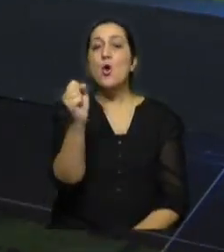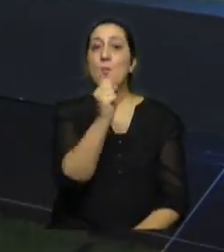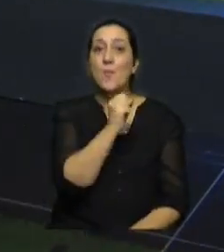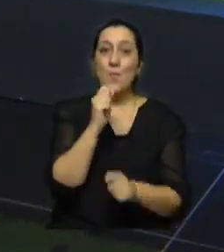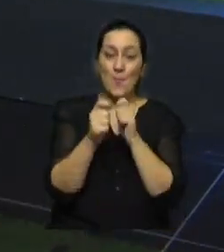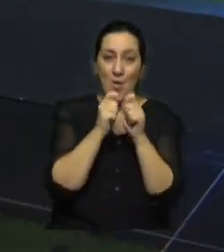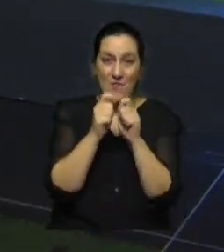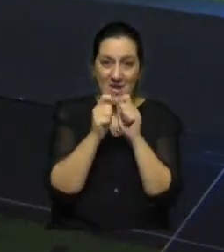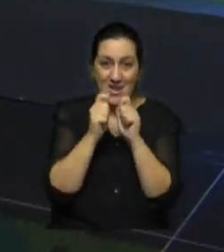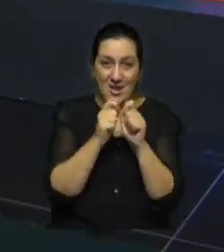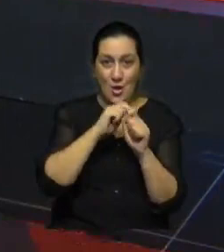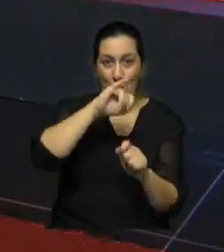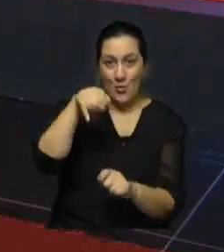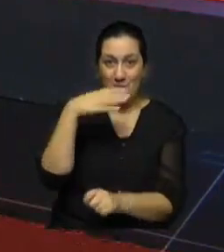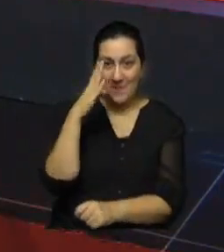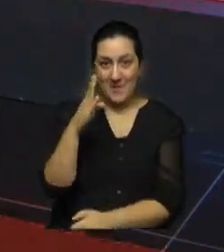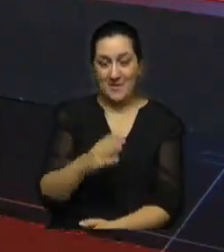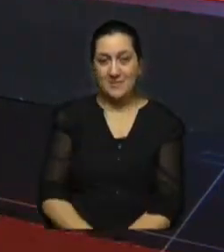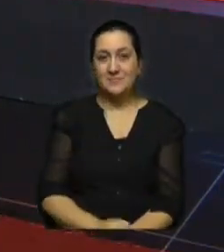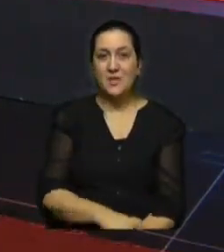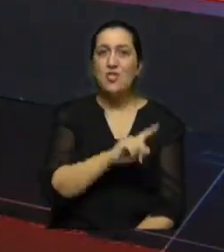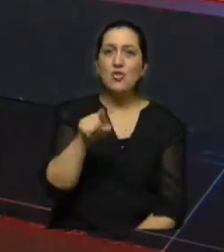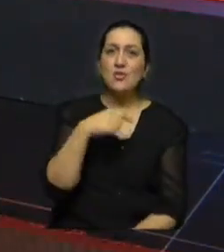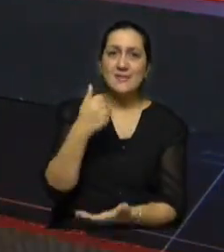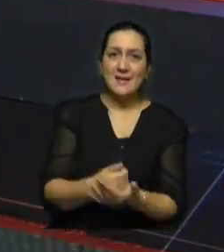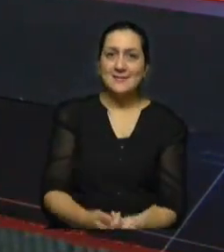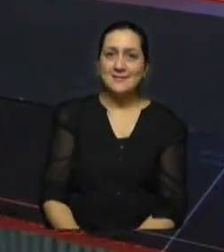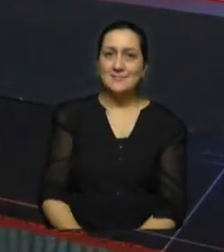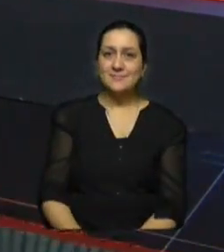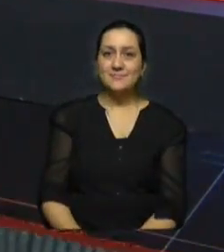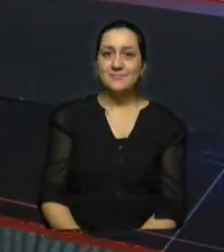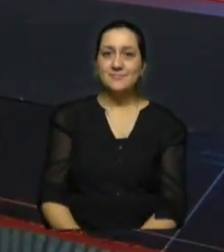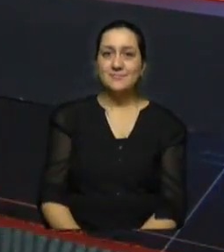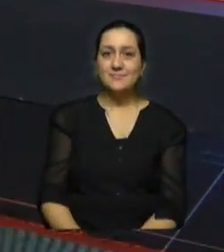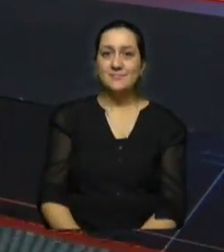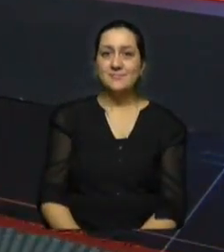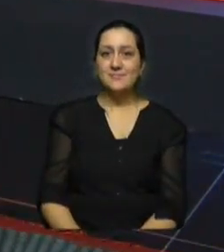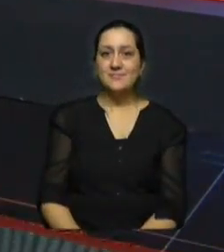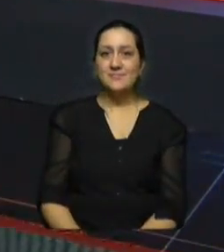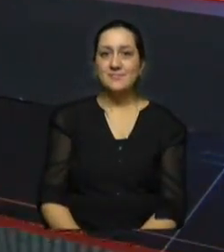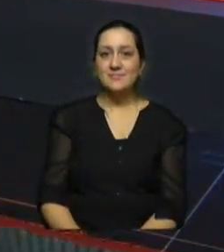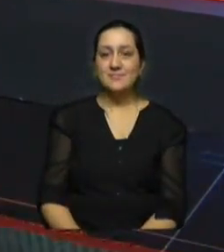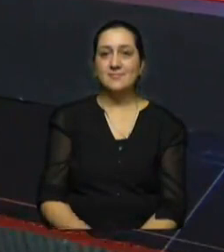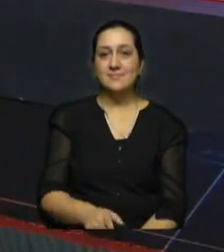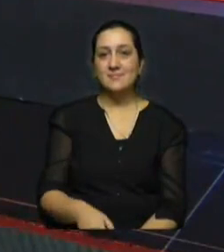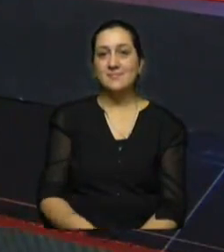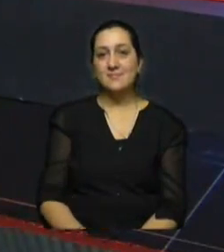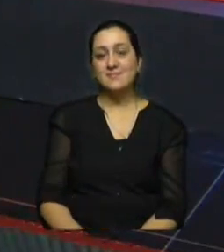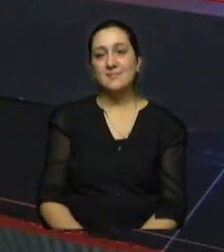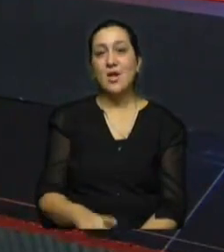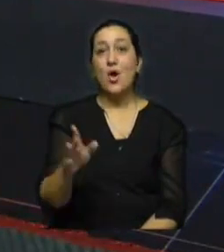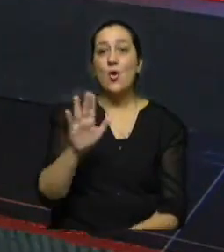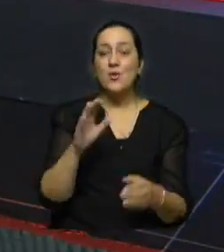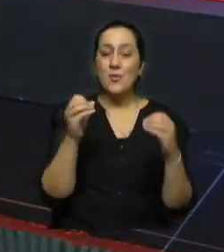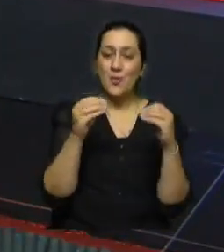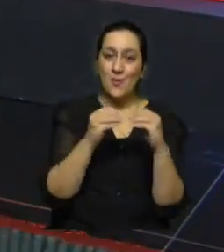uruguaya. ¡Tenemos a JP! ¿Dónde estás, JP? Esa es una buena frase para una canción.